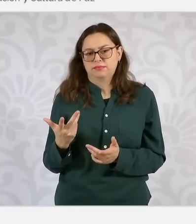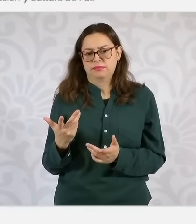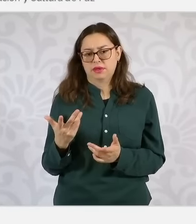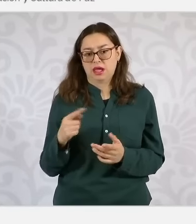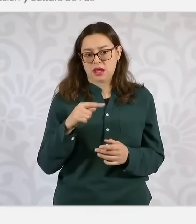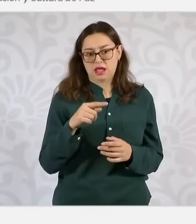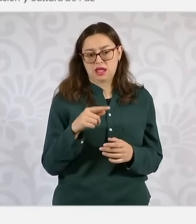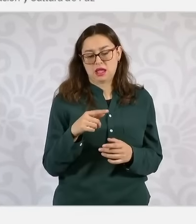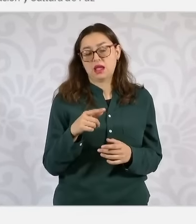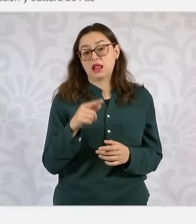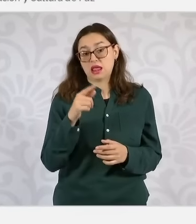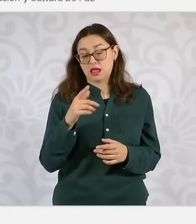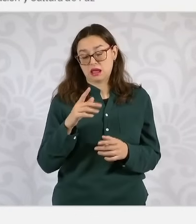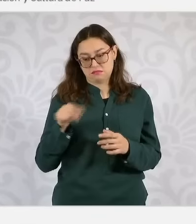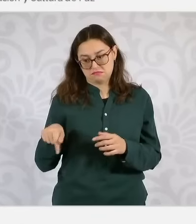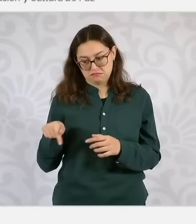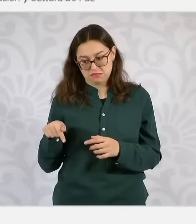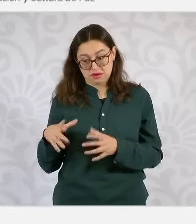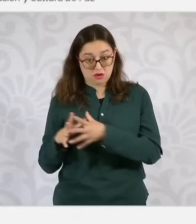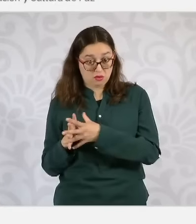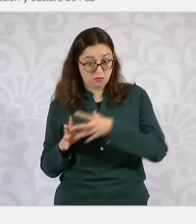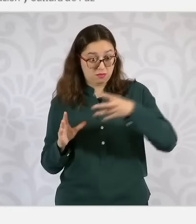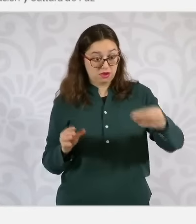Vamos a poner, les decía, la primera fase